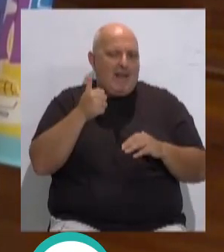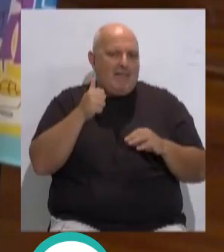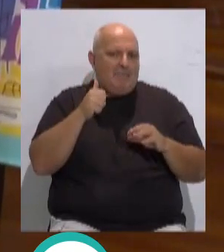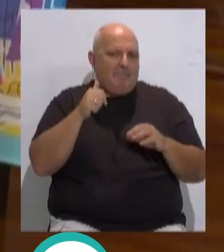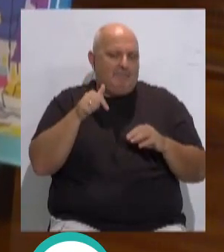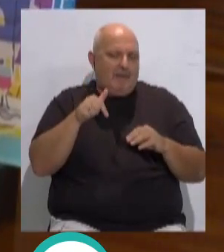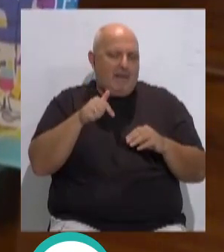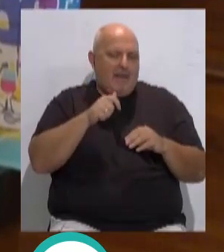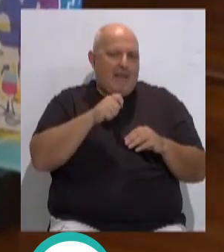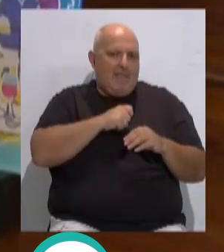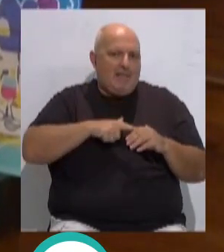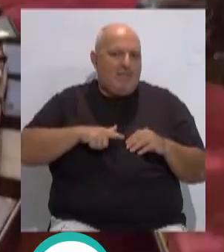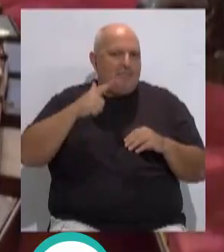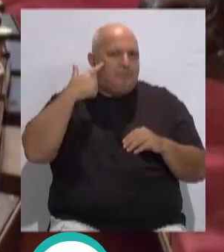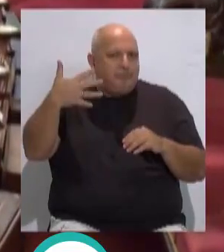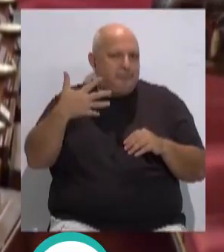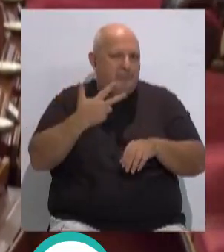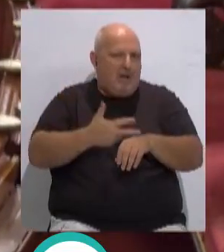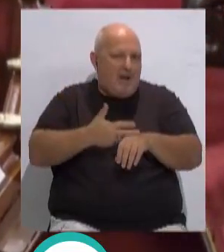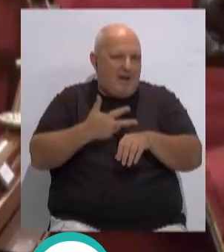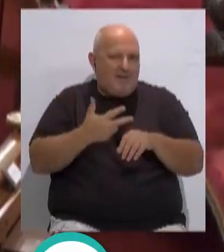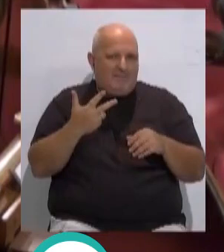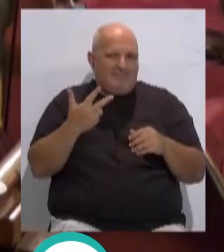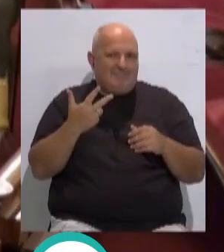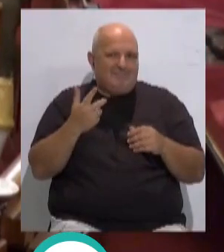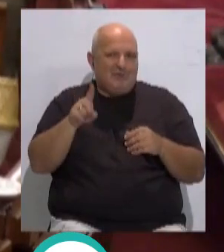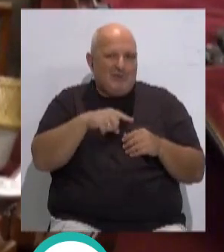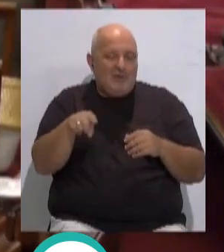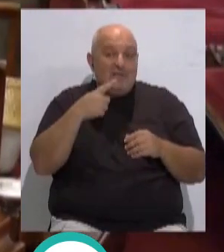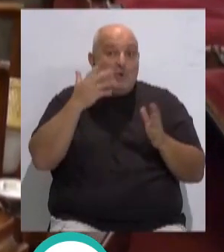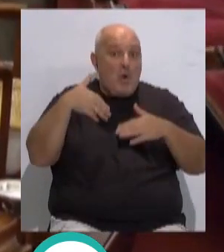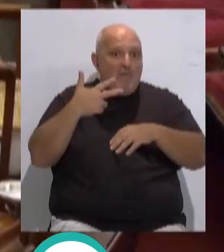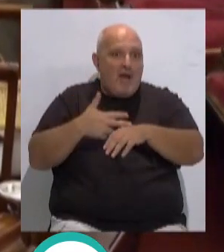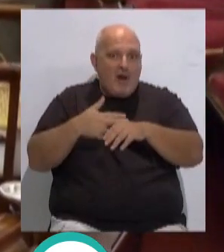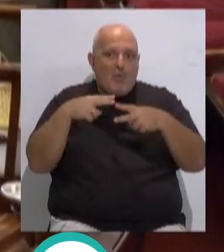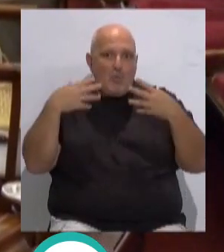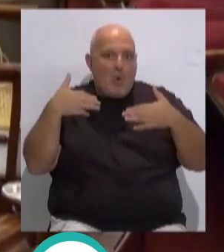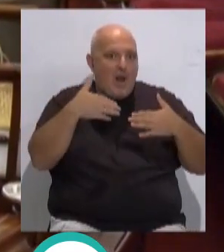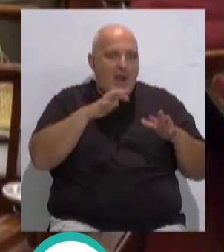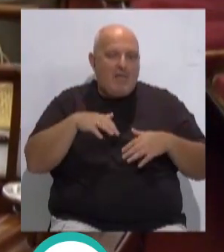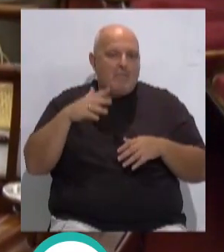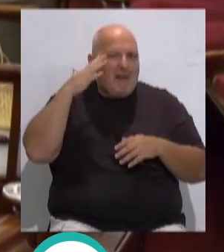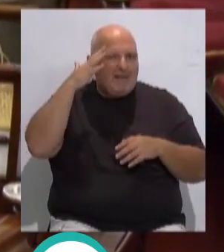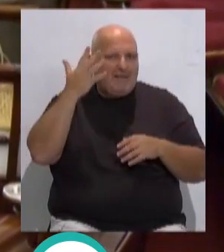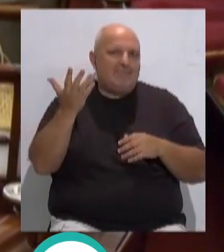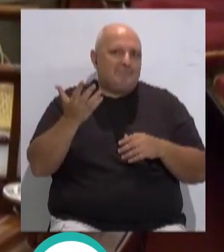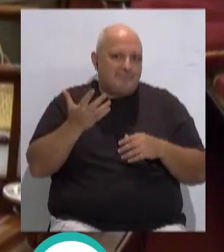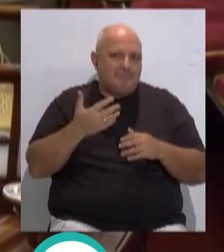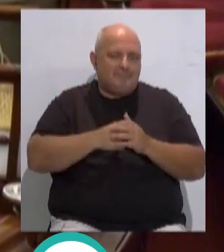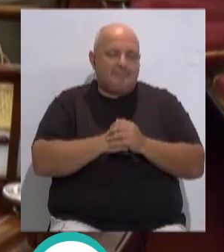gaditanos y las gaditanas, ¿no? Esta ciudad, la ciudad de Cádiz, no sería el Cádiz que conocemos sin